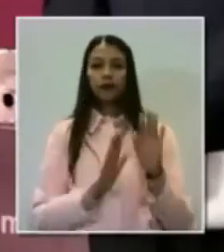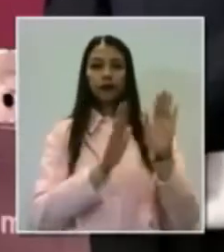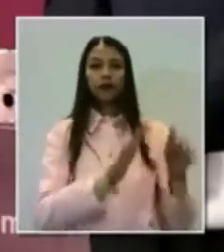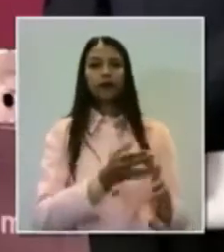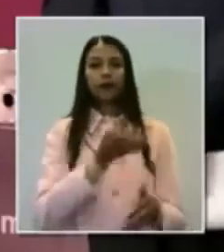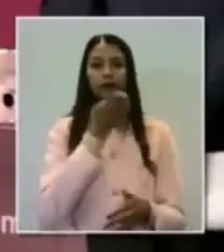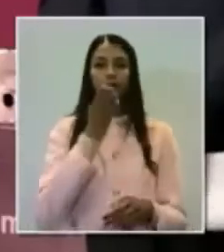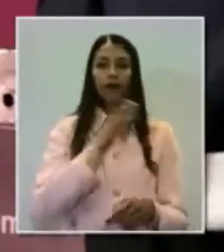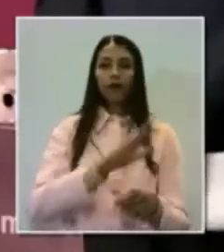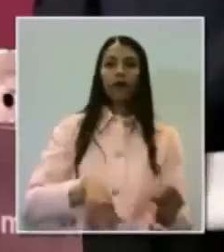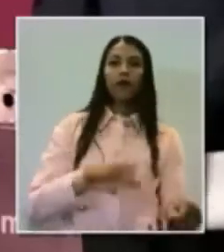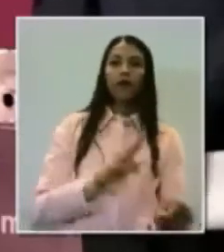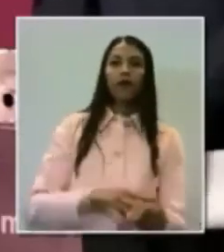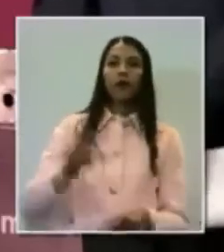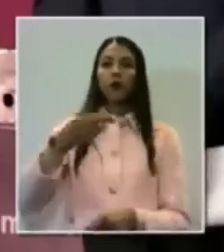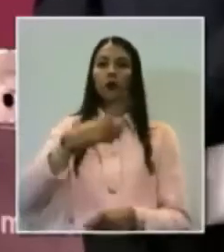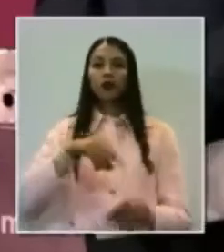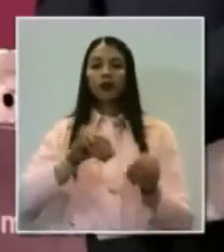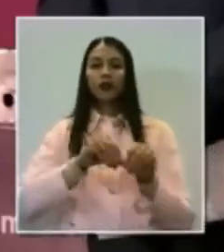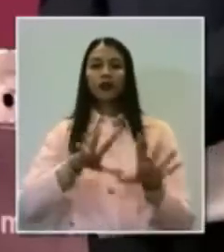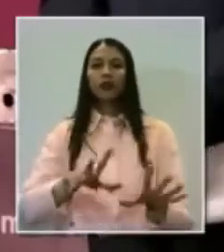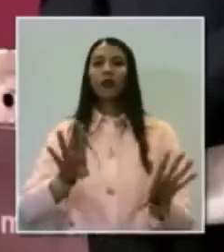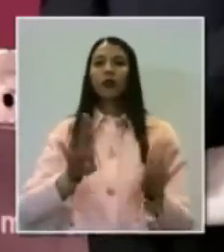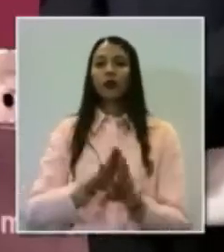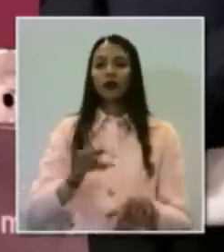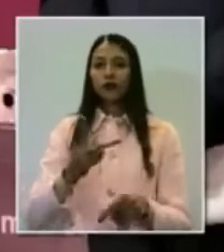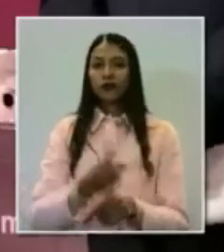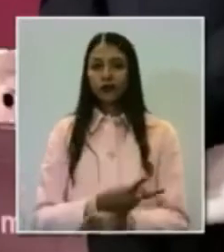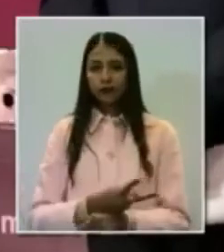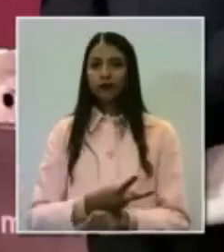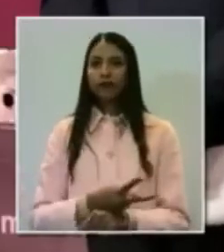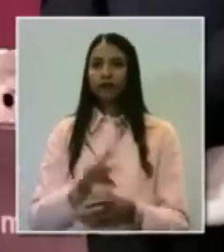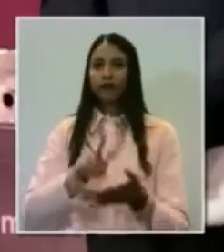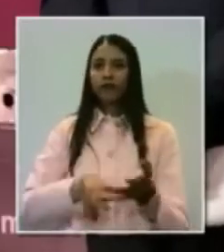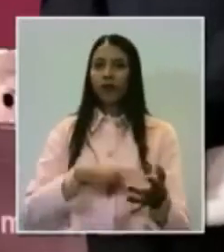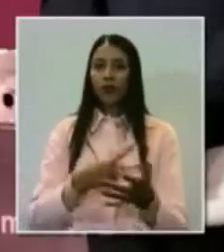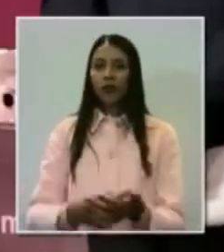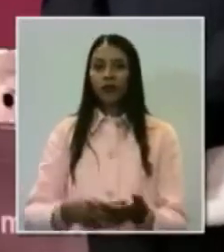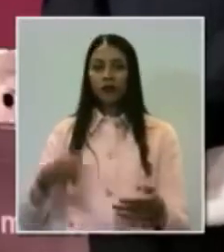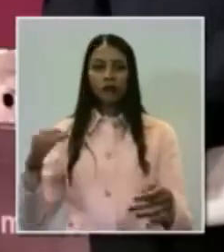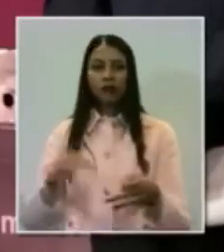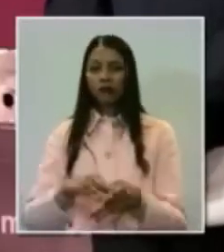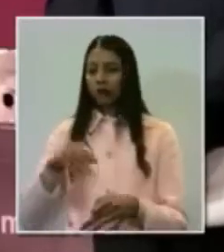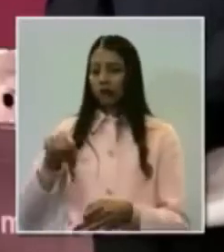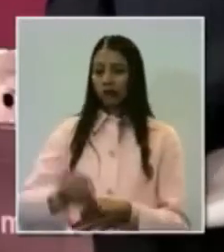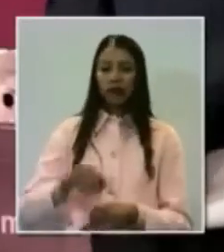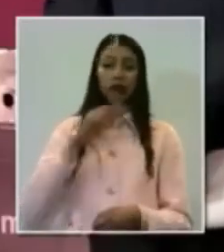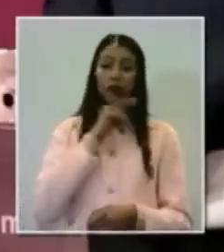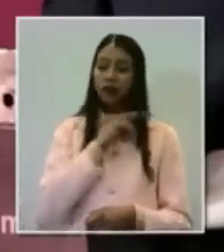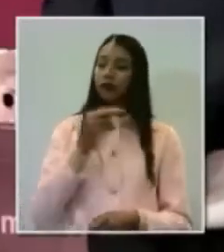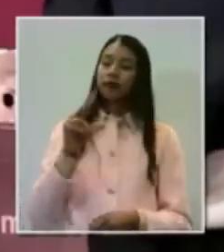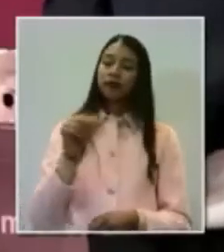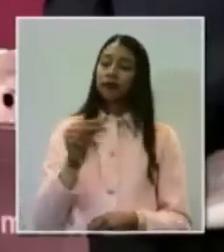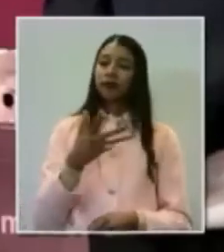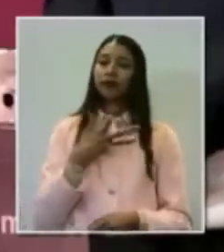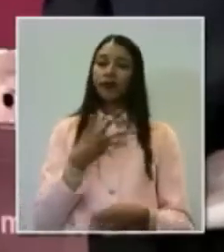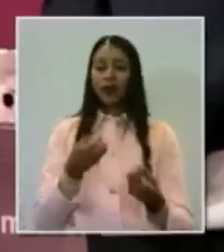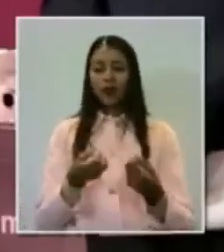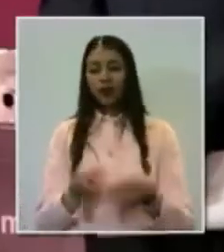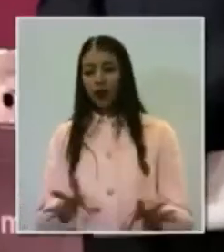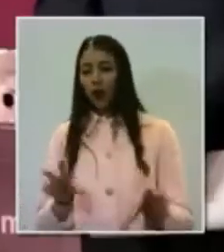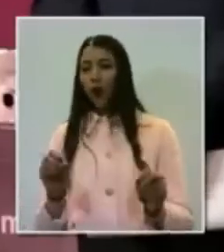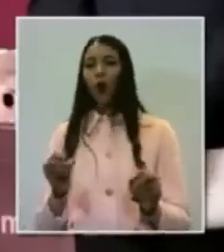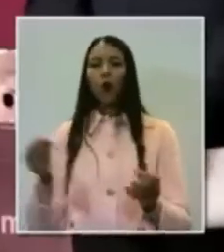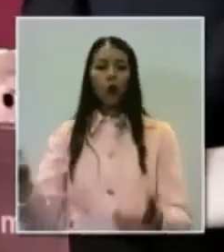normales ya no, ustedes tienen claro cómo fue, las asignaciones de plazas ya no son automáticas, eso da certeza de que no hay desperdicio o no